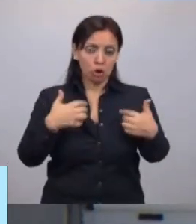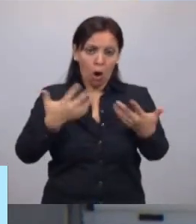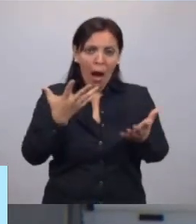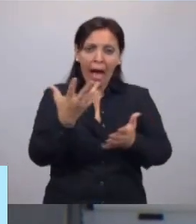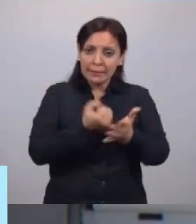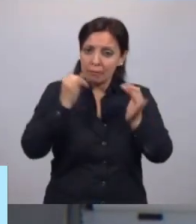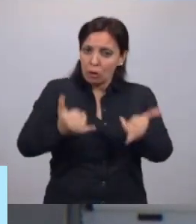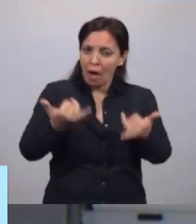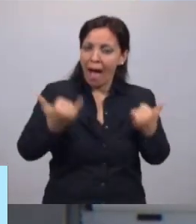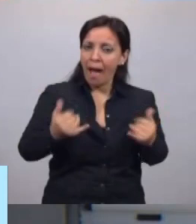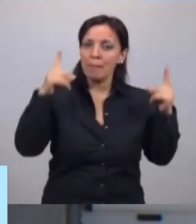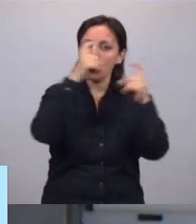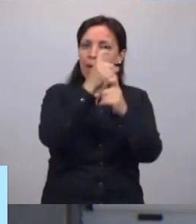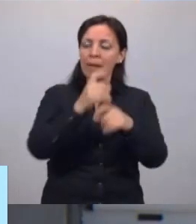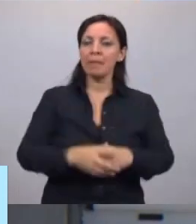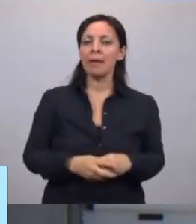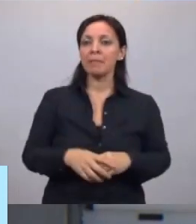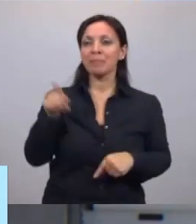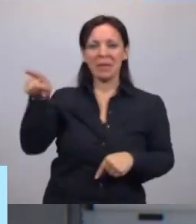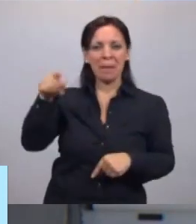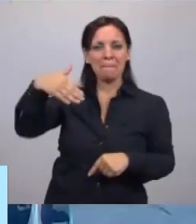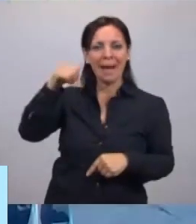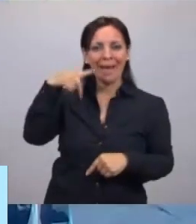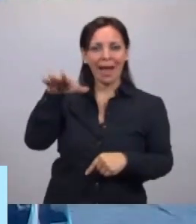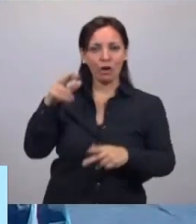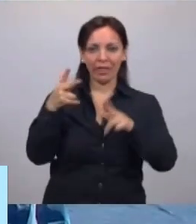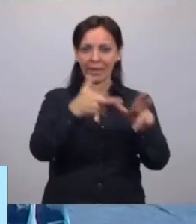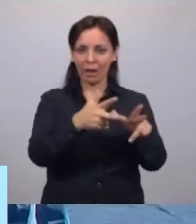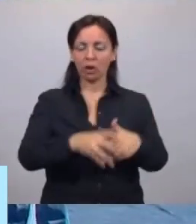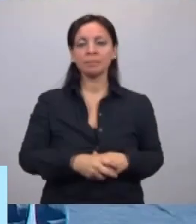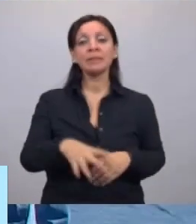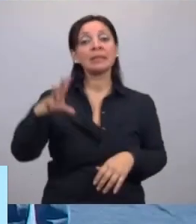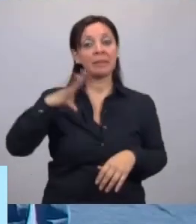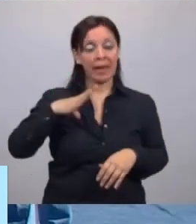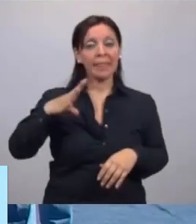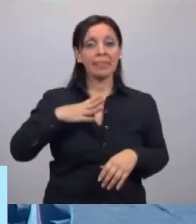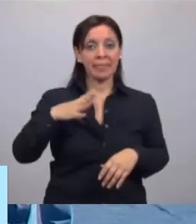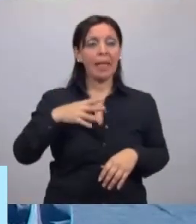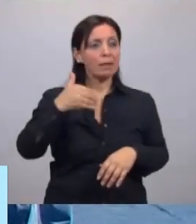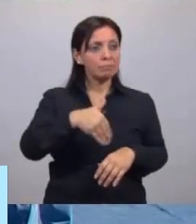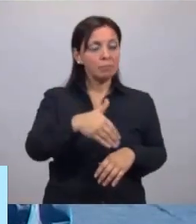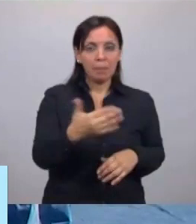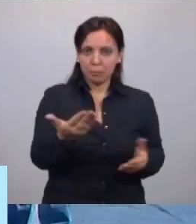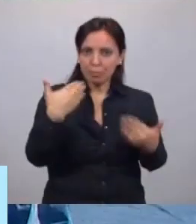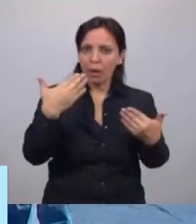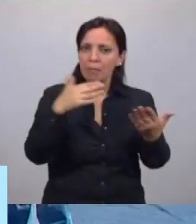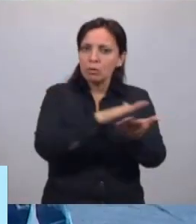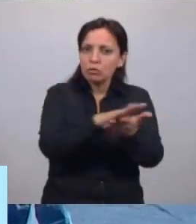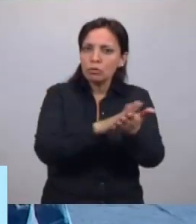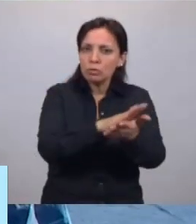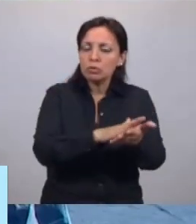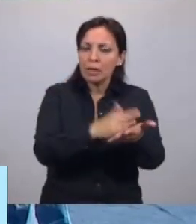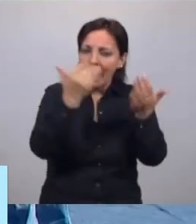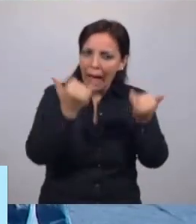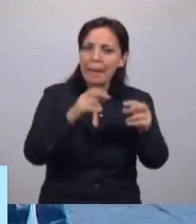tenemos decía vos recién Mariano lo que nos falta se va a solucionar Y cómo